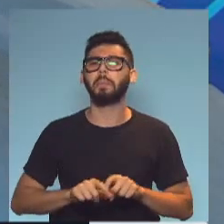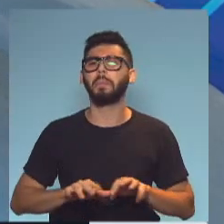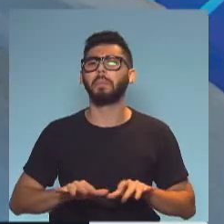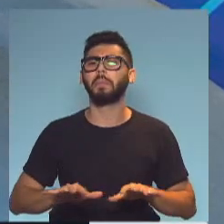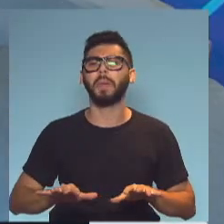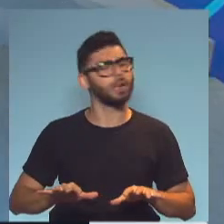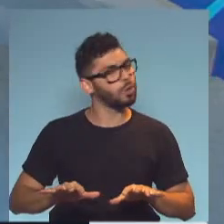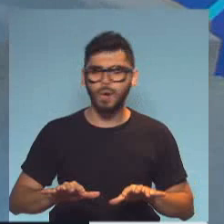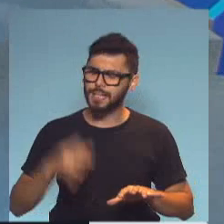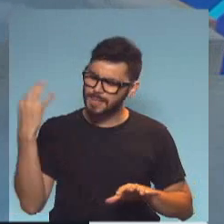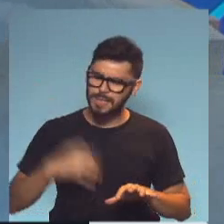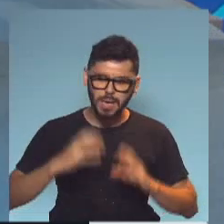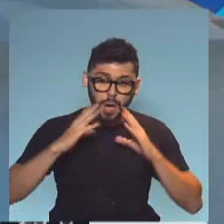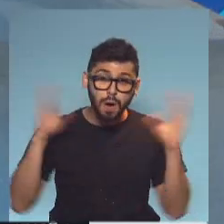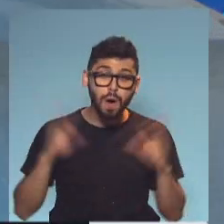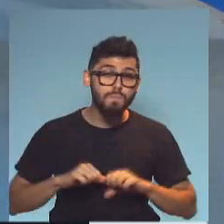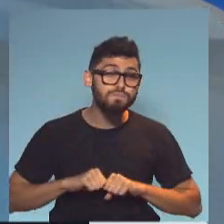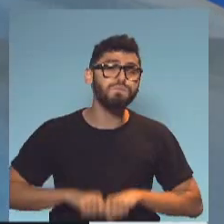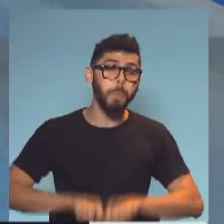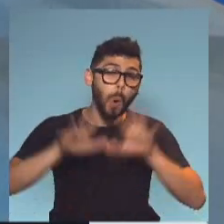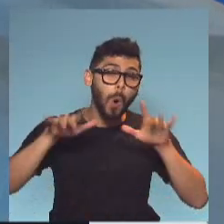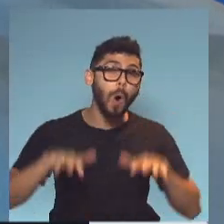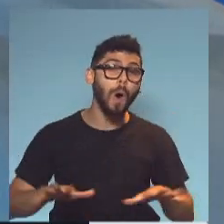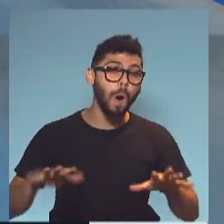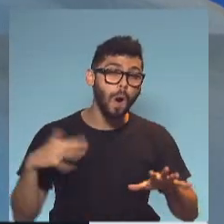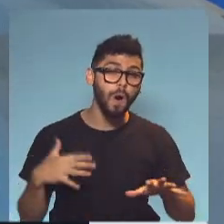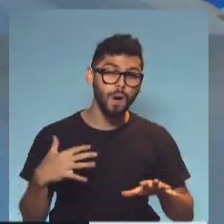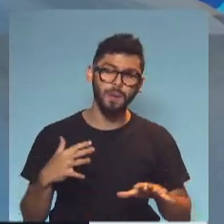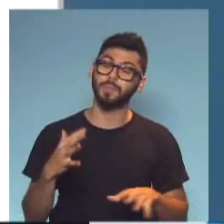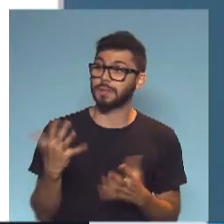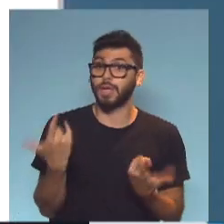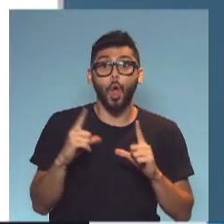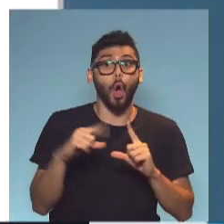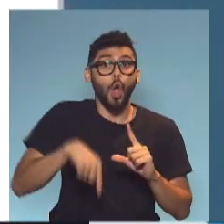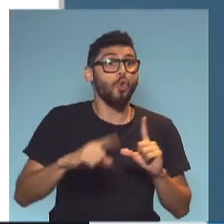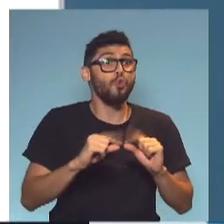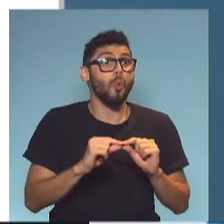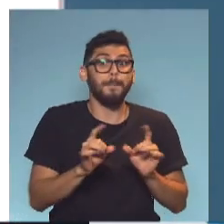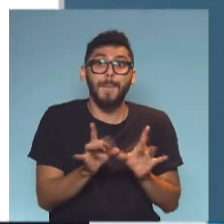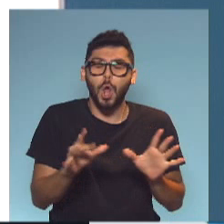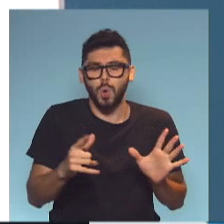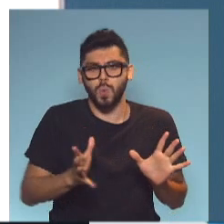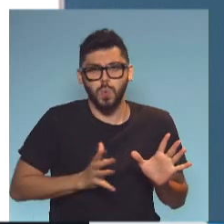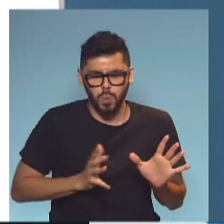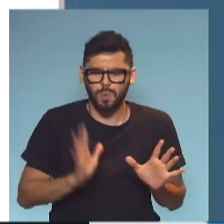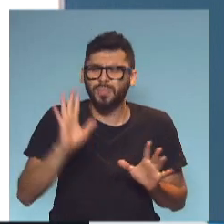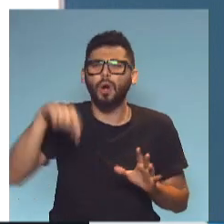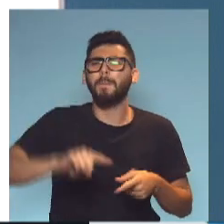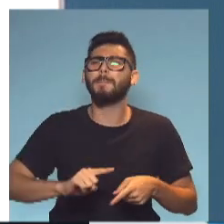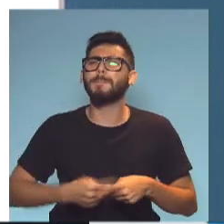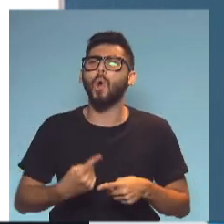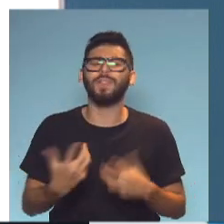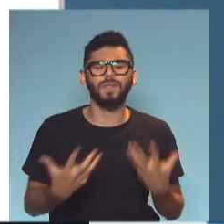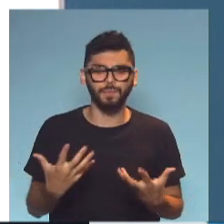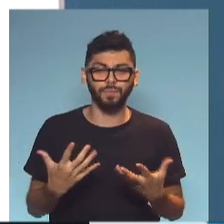Nicolás? Bienvenido. Bien, muy bien. Bueno, lo demuestran los números de hoy, ¿no? A ver, para empezar a entender qué es lo que impacta políticamente el día de hoy, se